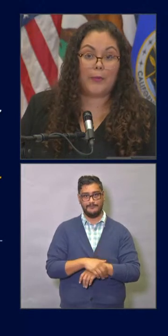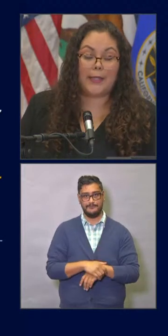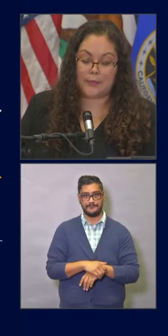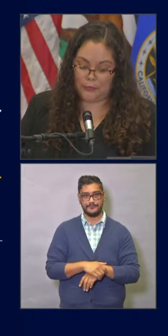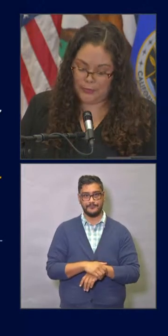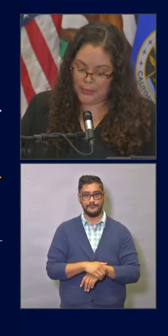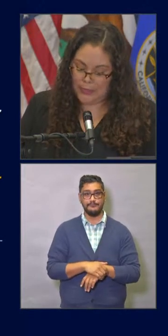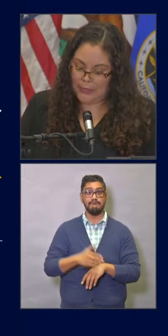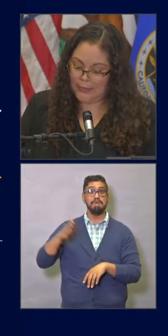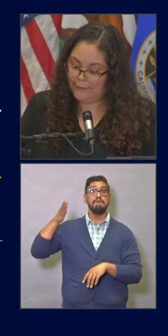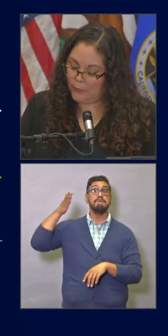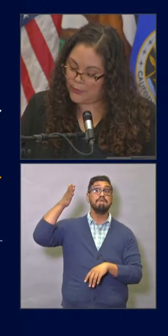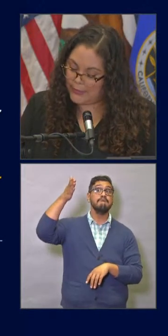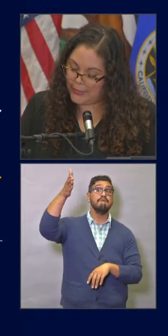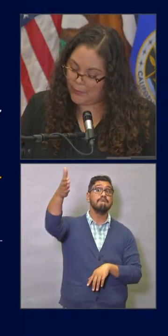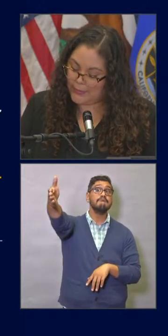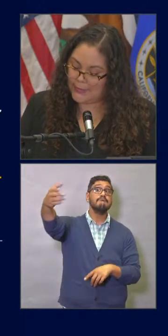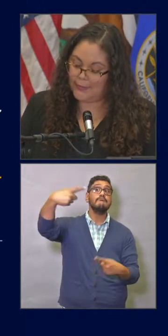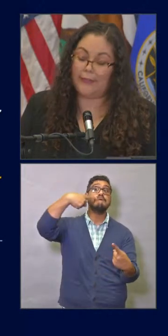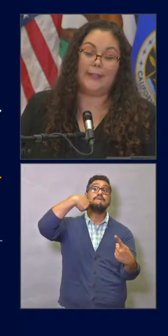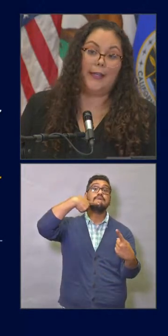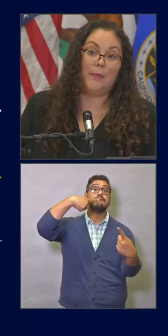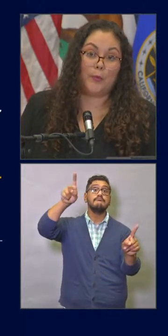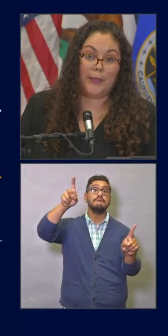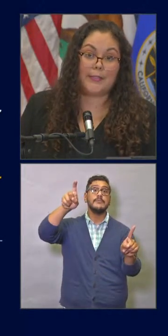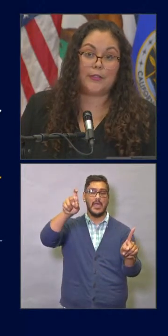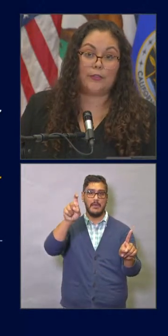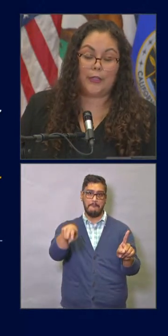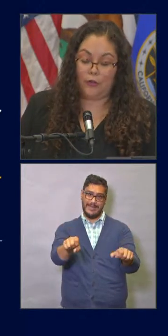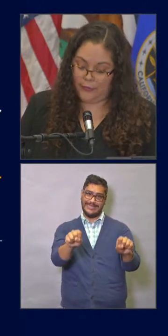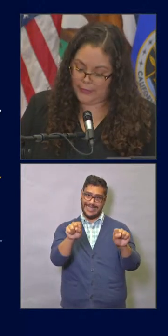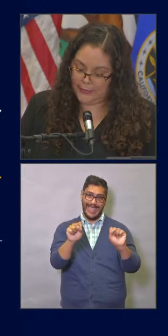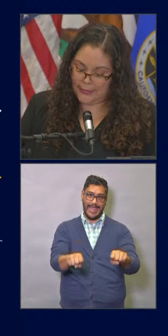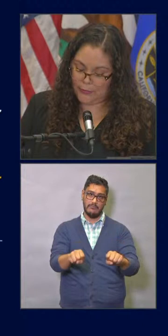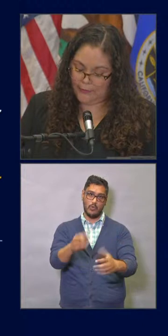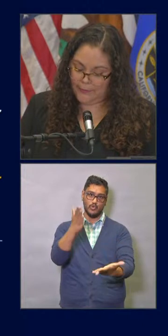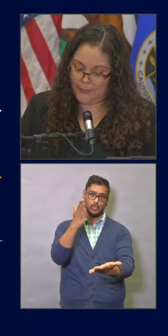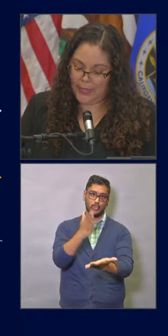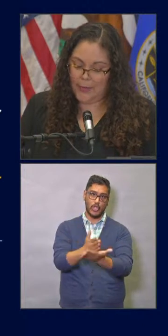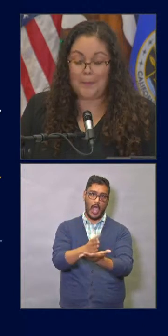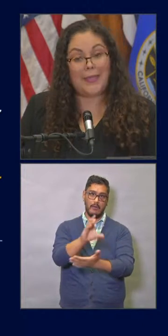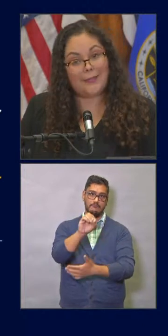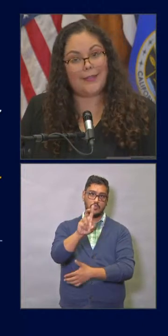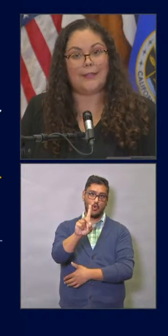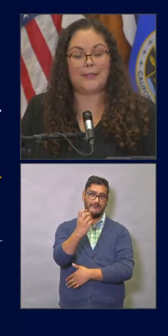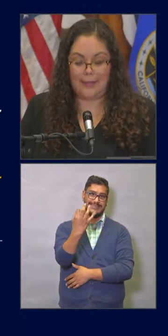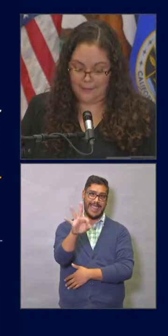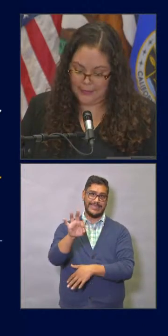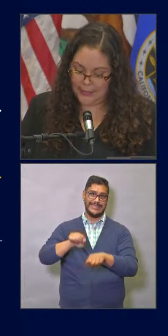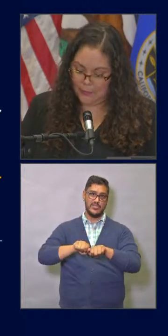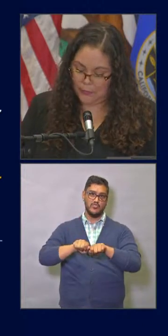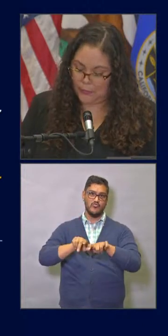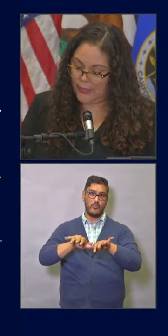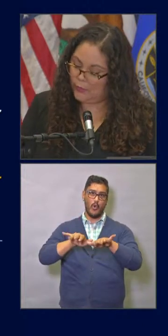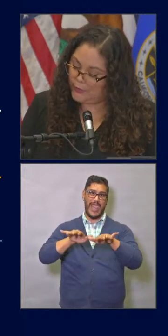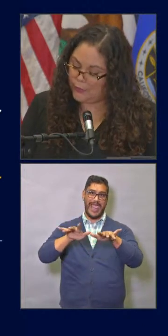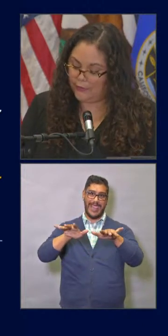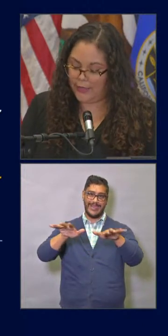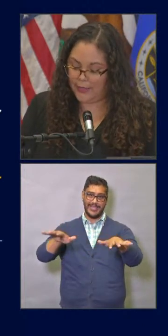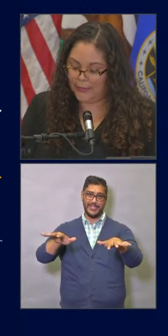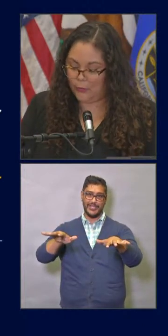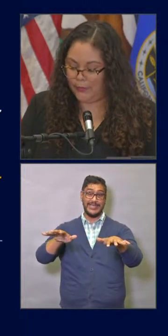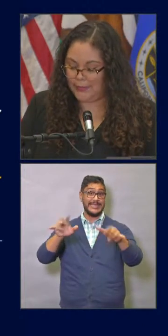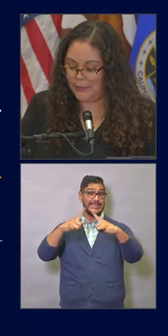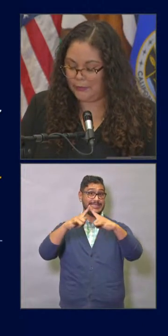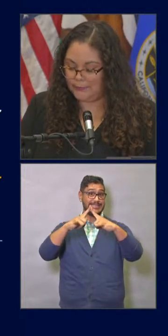a largo plazo, debemos ser capaces de frenar la propagación de COVID-19 mientras avanzamos en